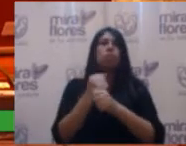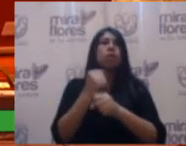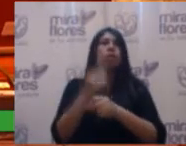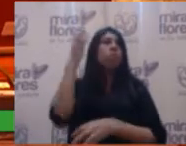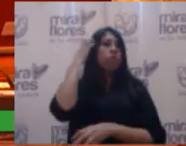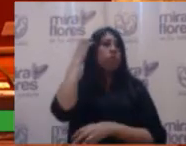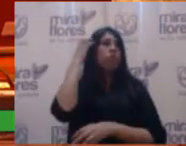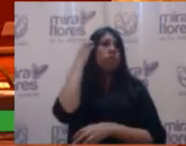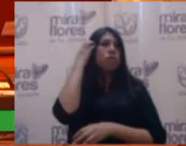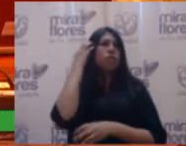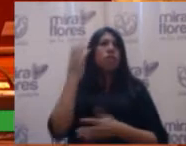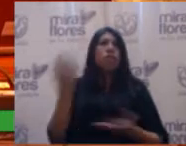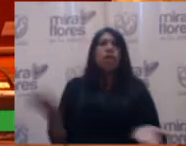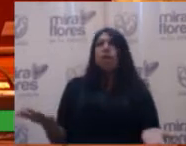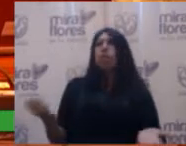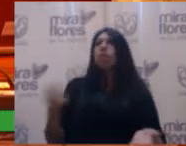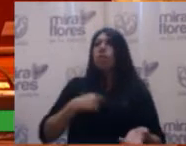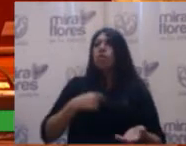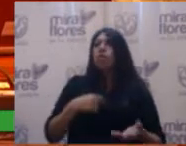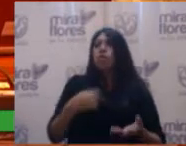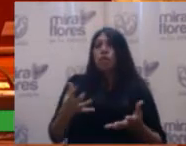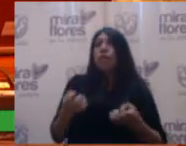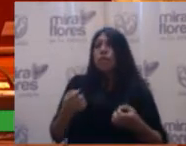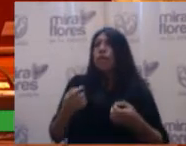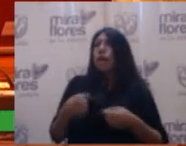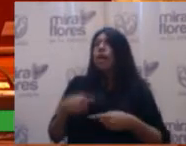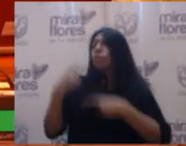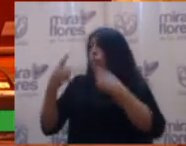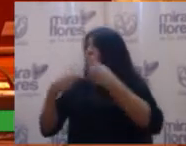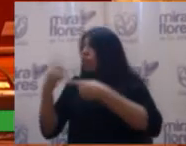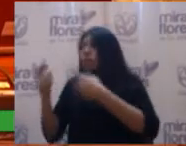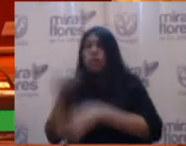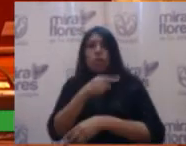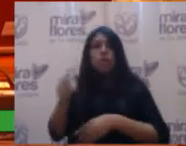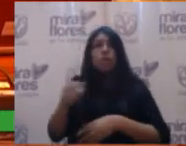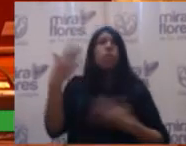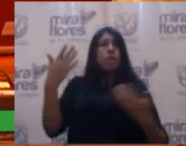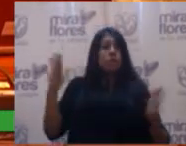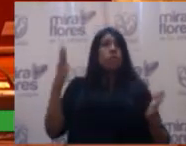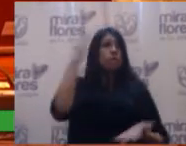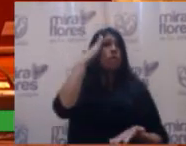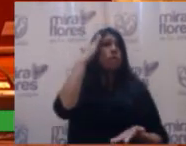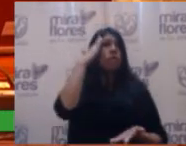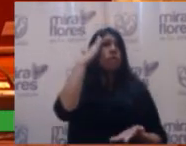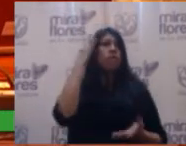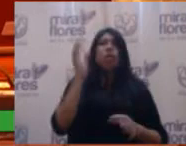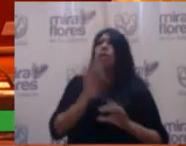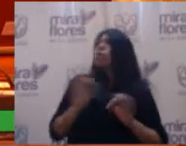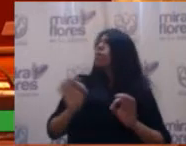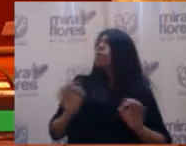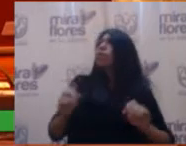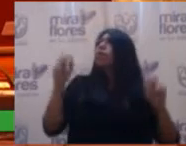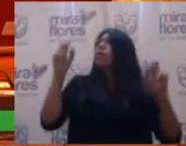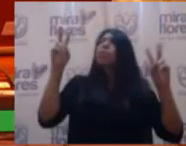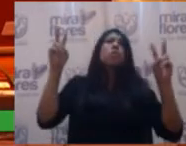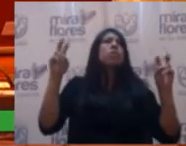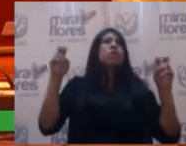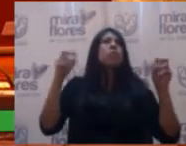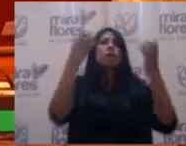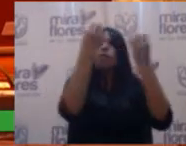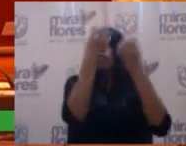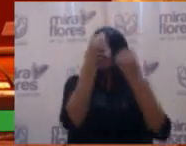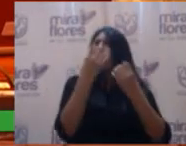Miraflores, algo que quería de todas maneras contárselos a ustedes para que estén al tanto. Muy bien, no sé si tenemos algún otro tema de informes,